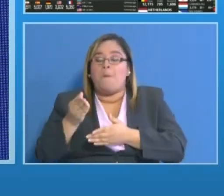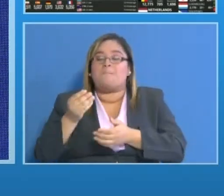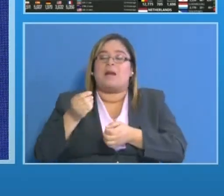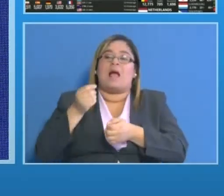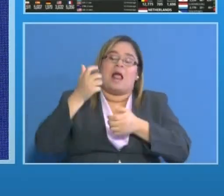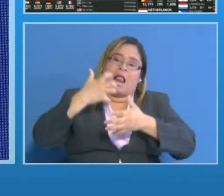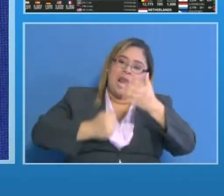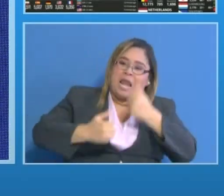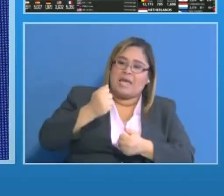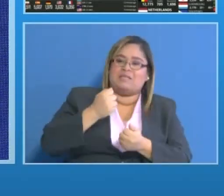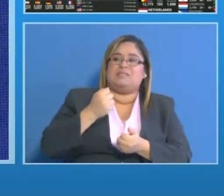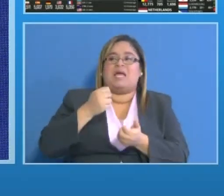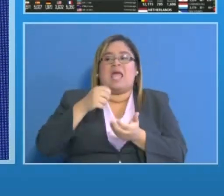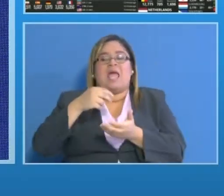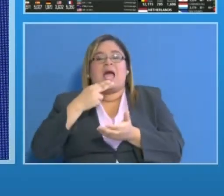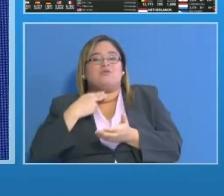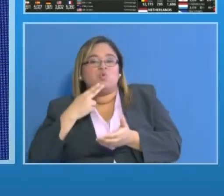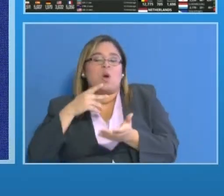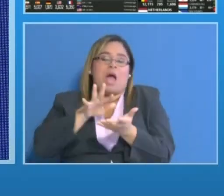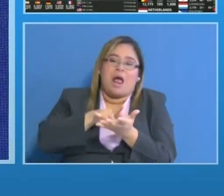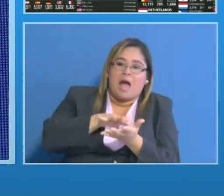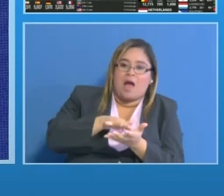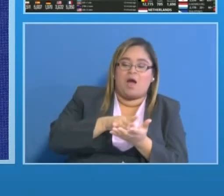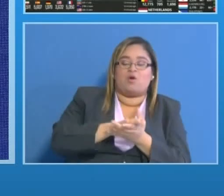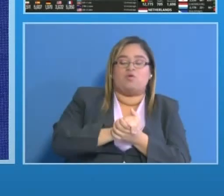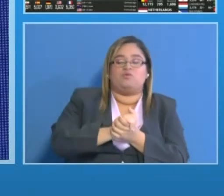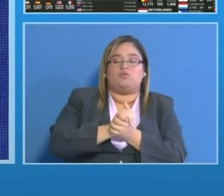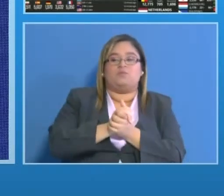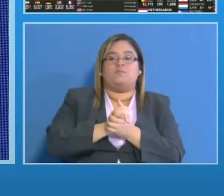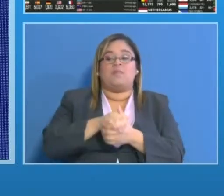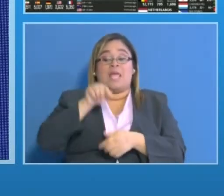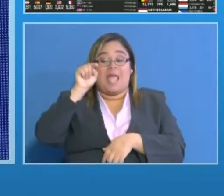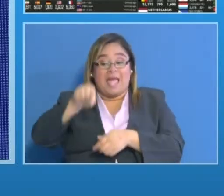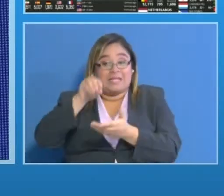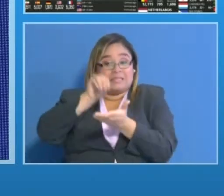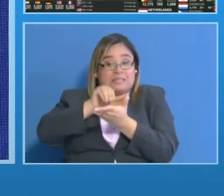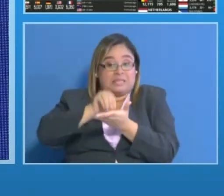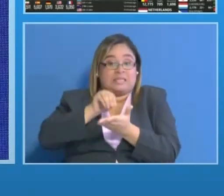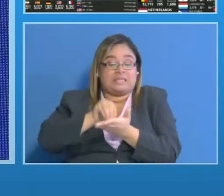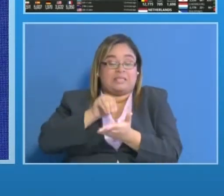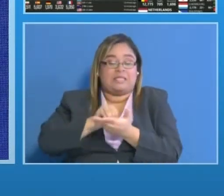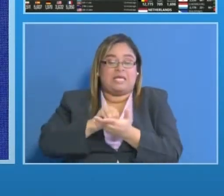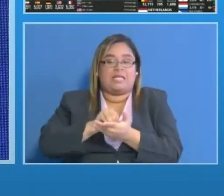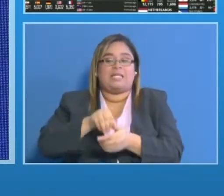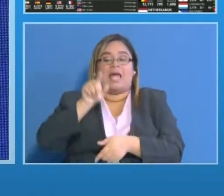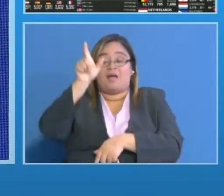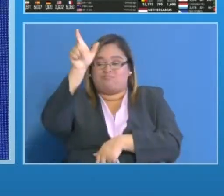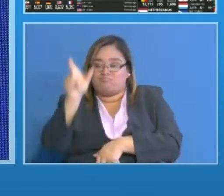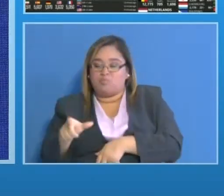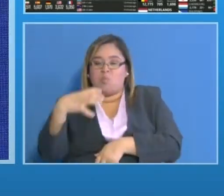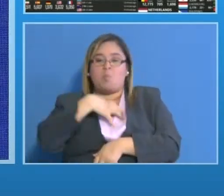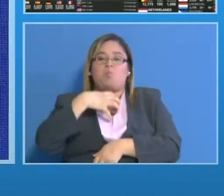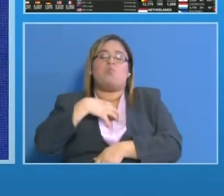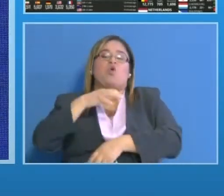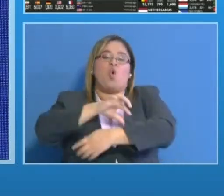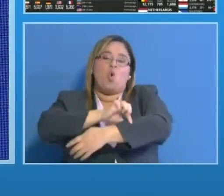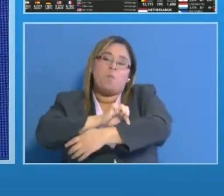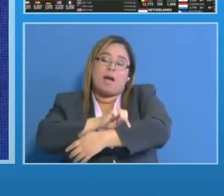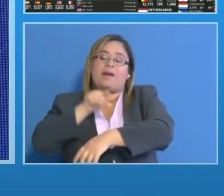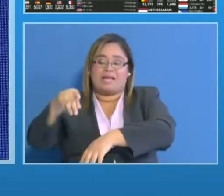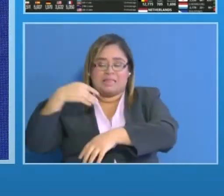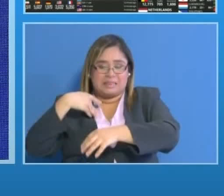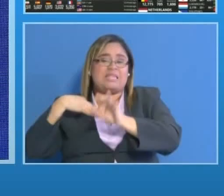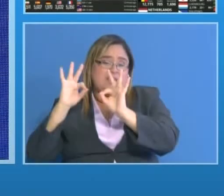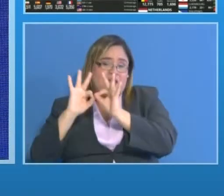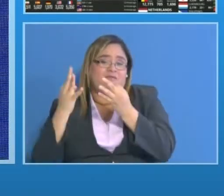azúcar y el paquete de arroz. Ese Chinito de esa tienda es un ser humano, tiene familia